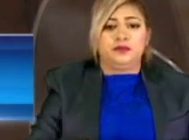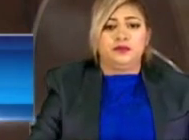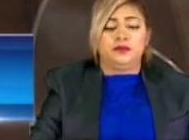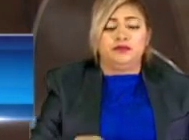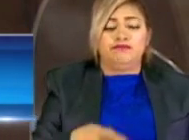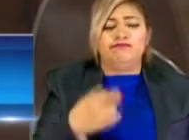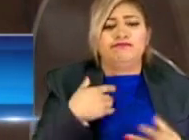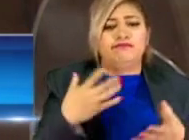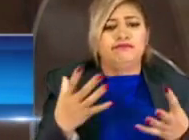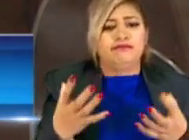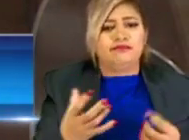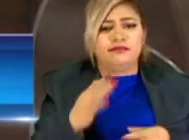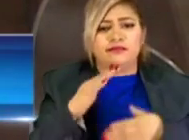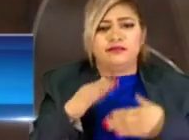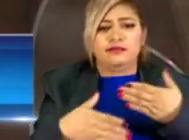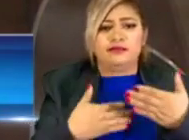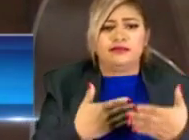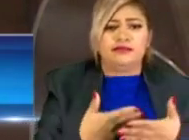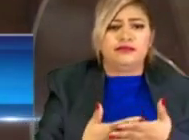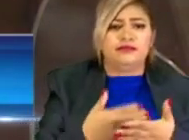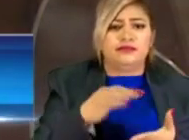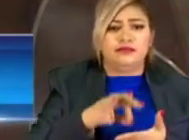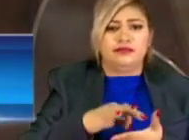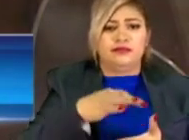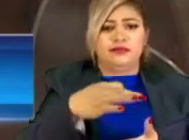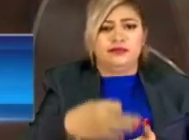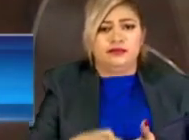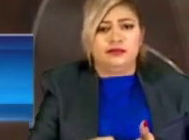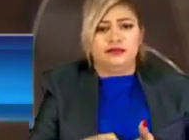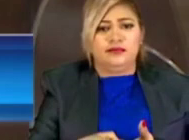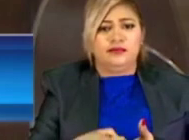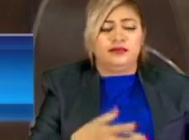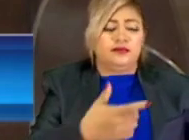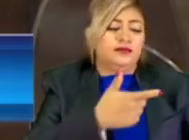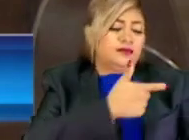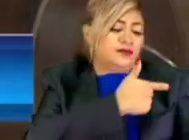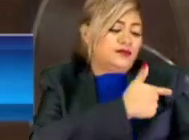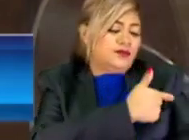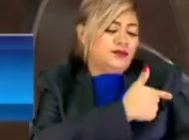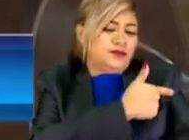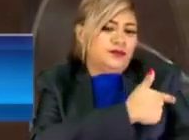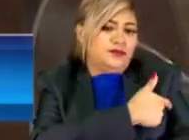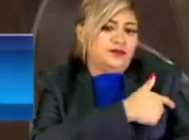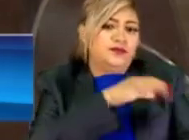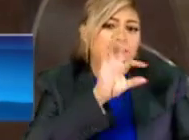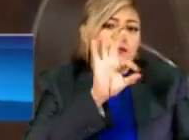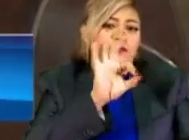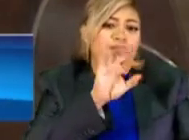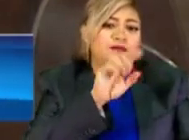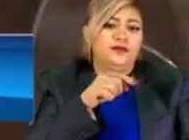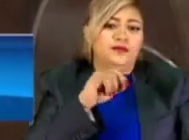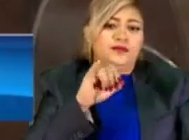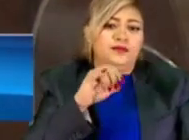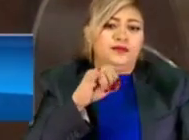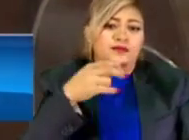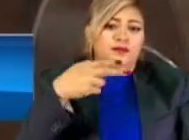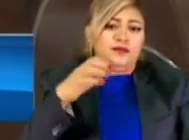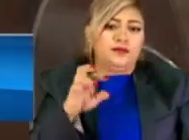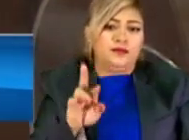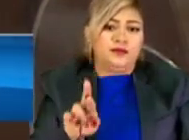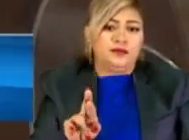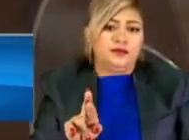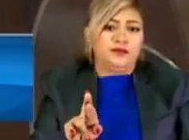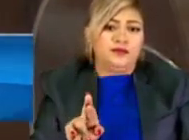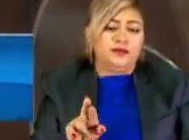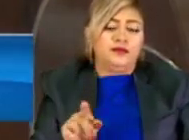adquirimos para toda la población las vacunas de Pfizer y AstraZeneca, lo